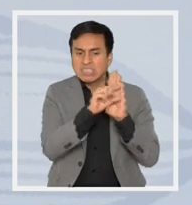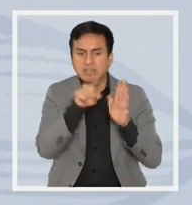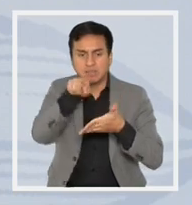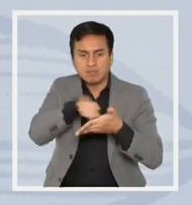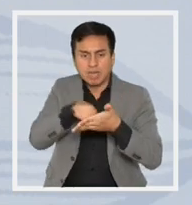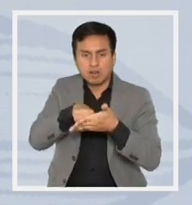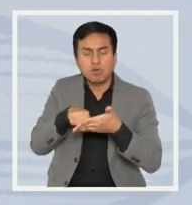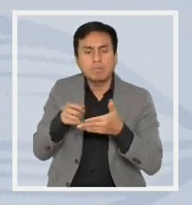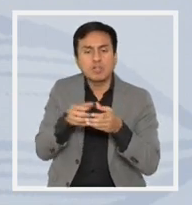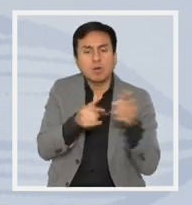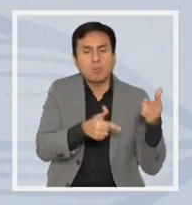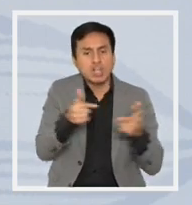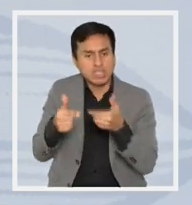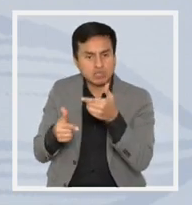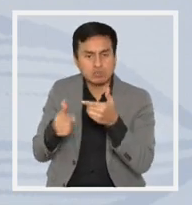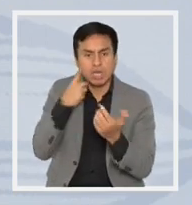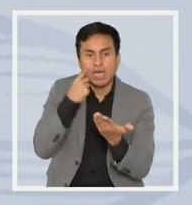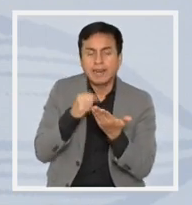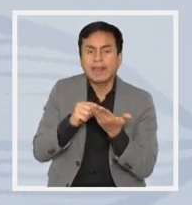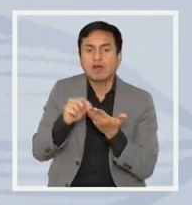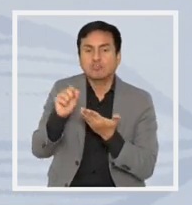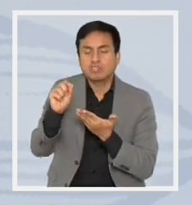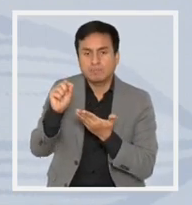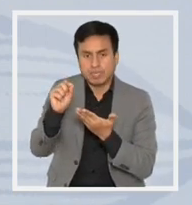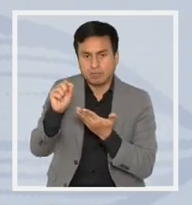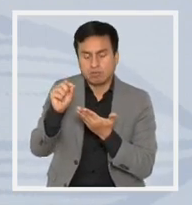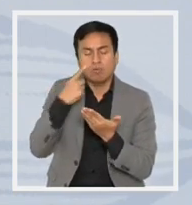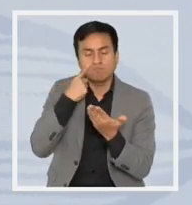firmaron los partidos, en el reconocimiento,